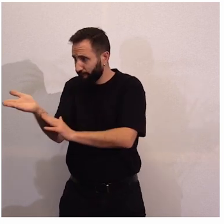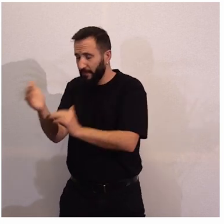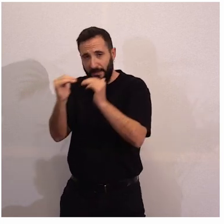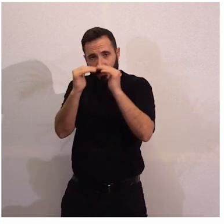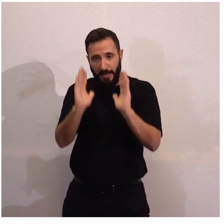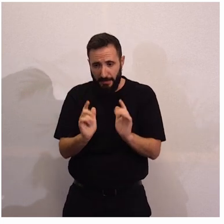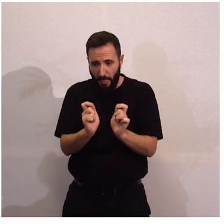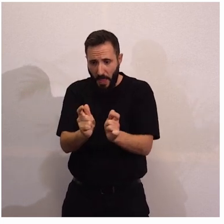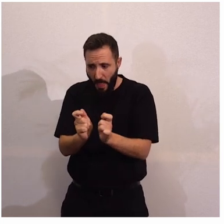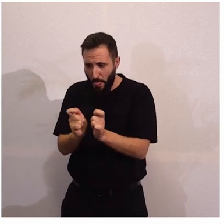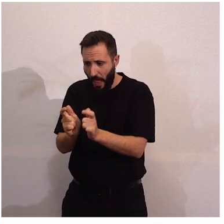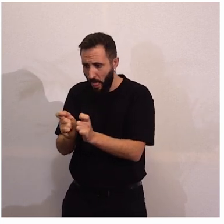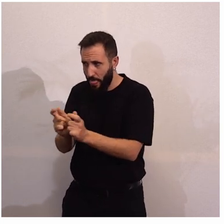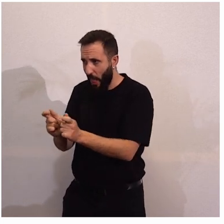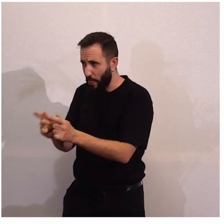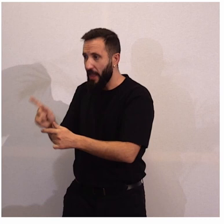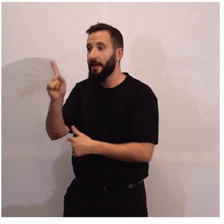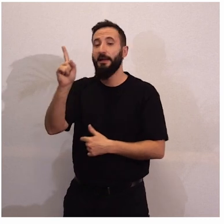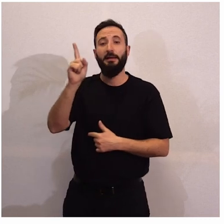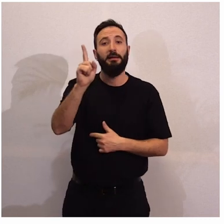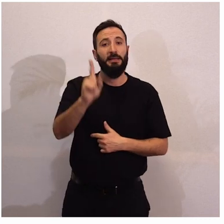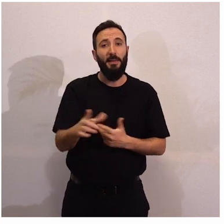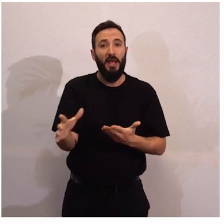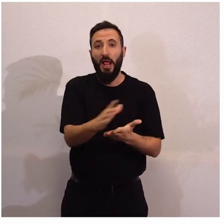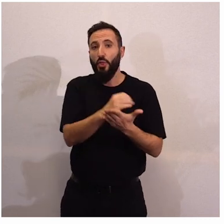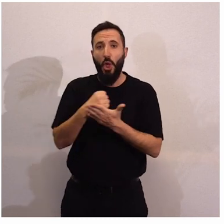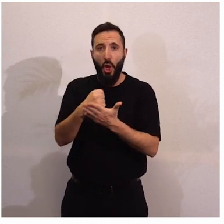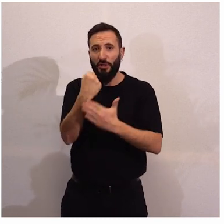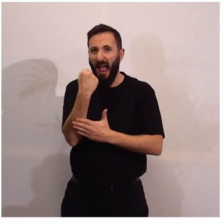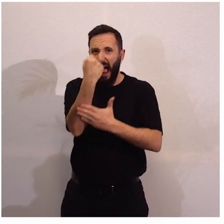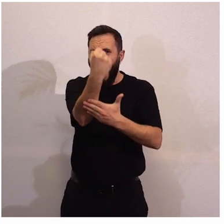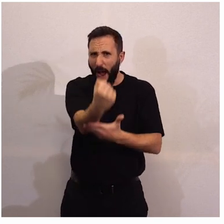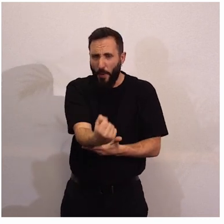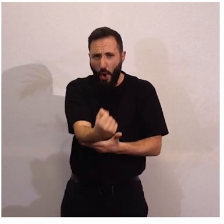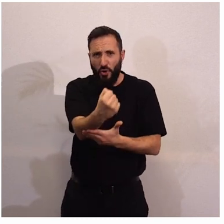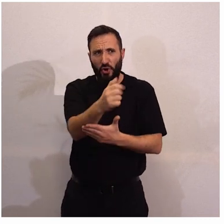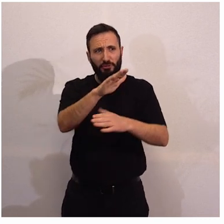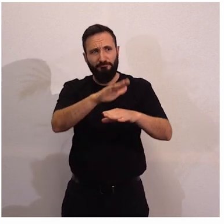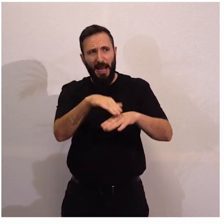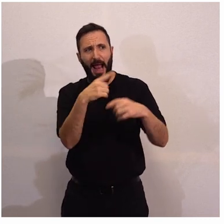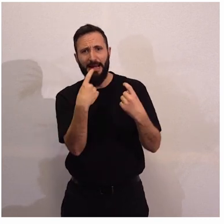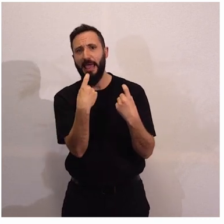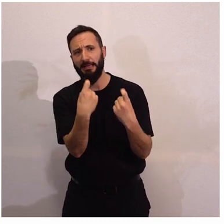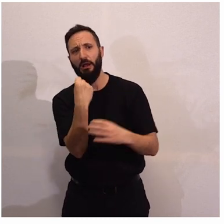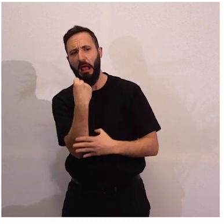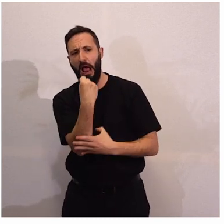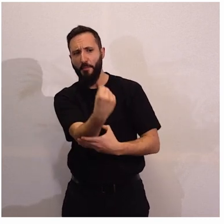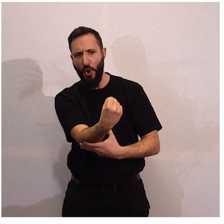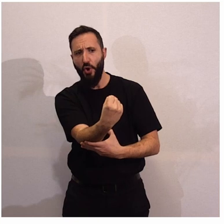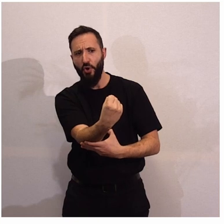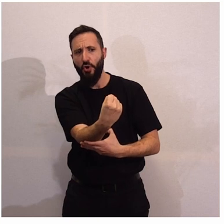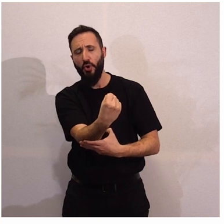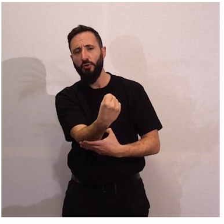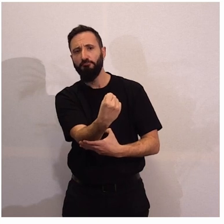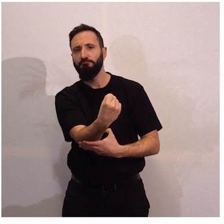Y bueno, que de alguna manera con todos los apoyos que se veían necesarios,